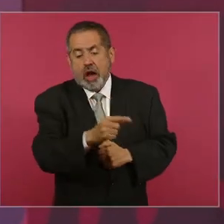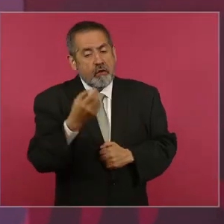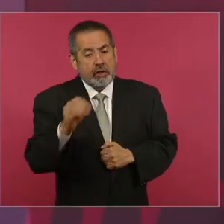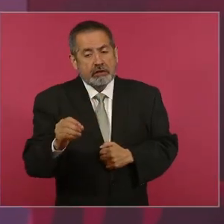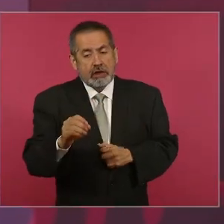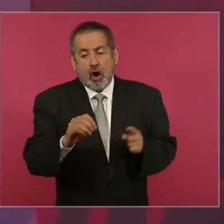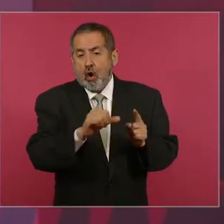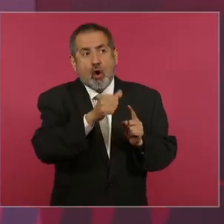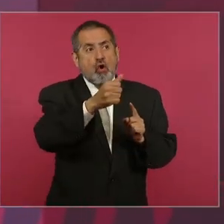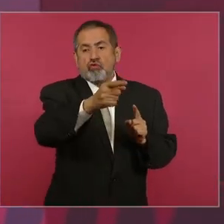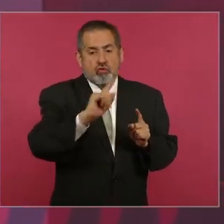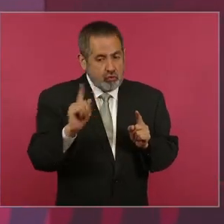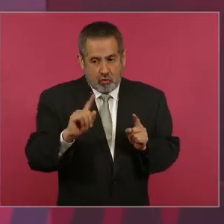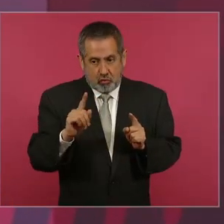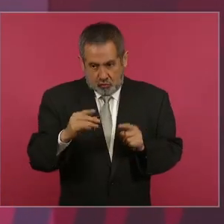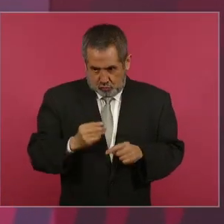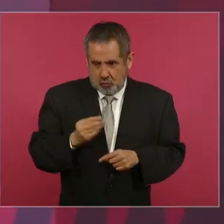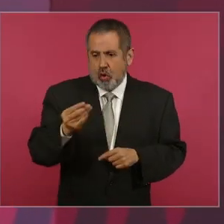y